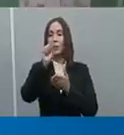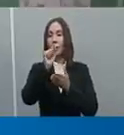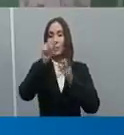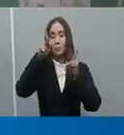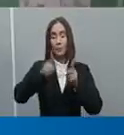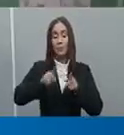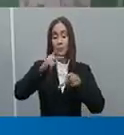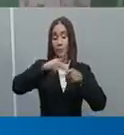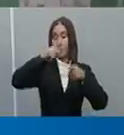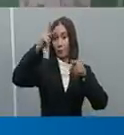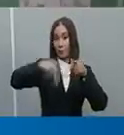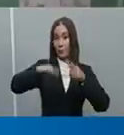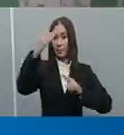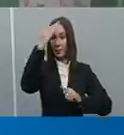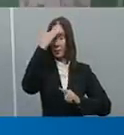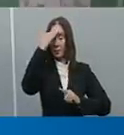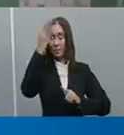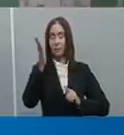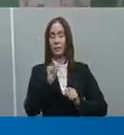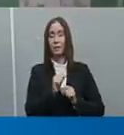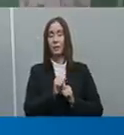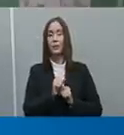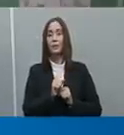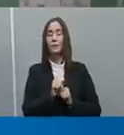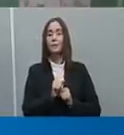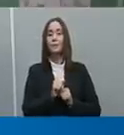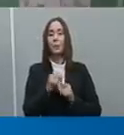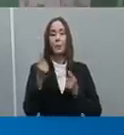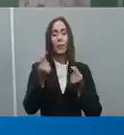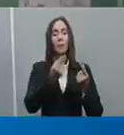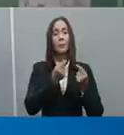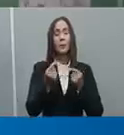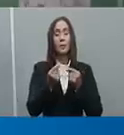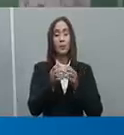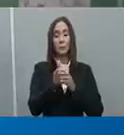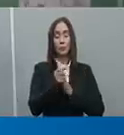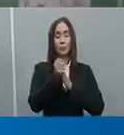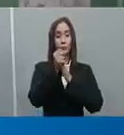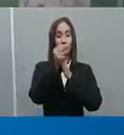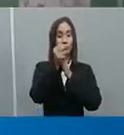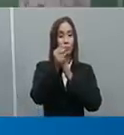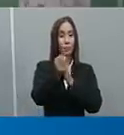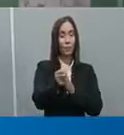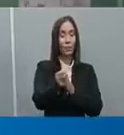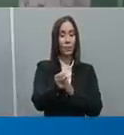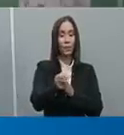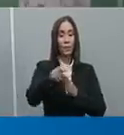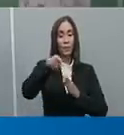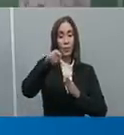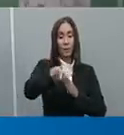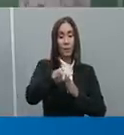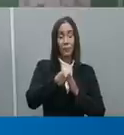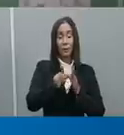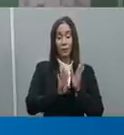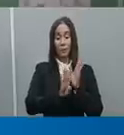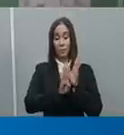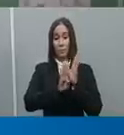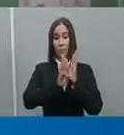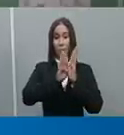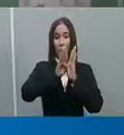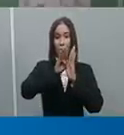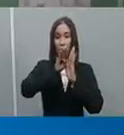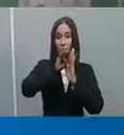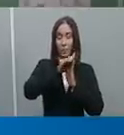a algunos comportamientos que siguen la misma lógica que lleva a un conductor imprudente a tomar una curva al doble